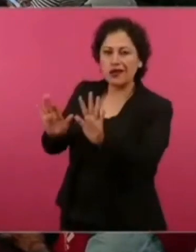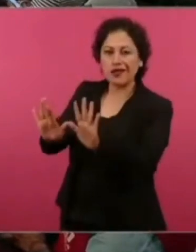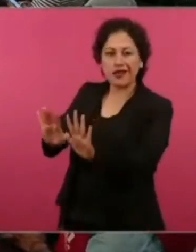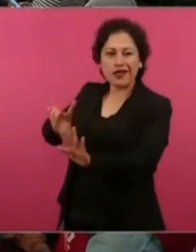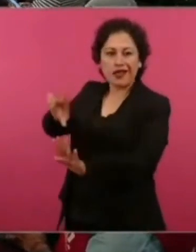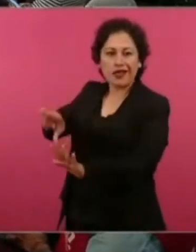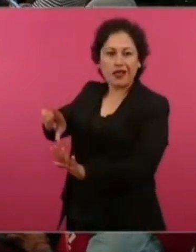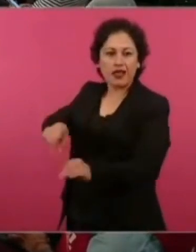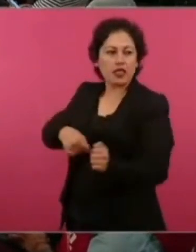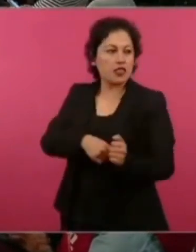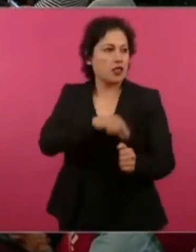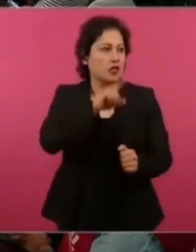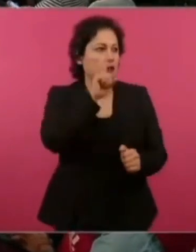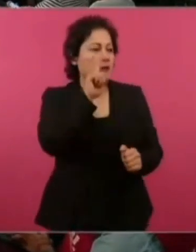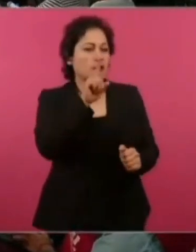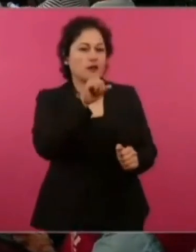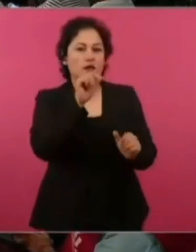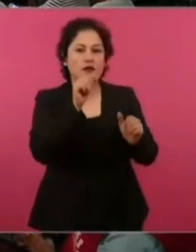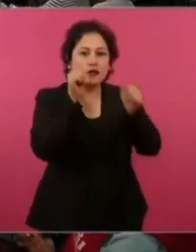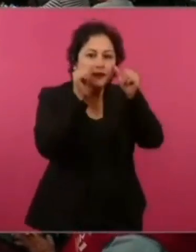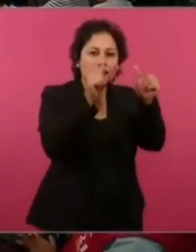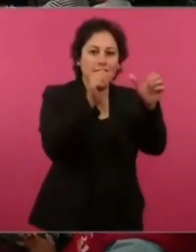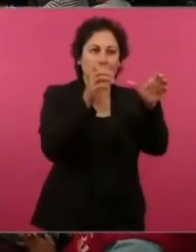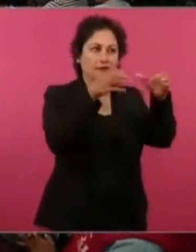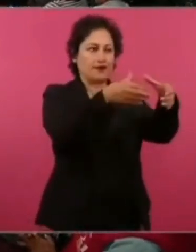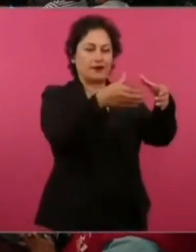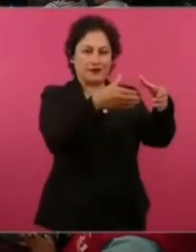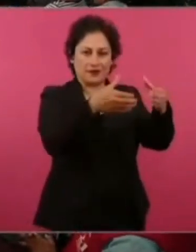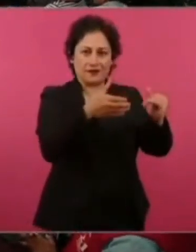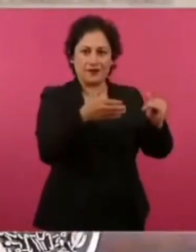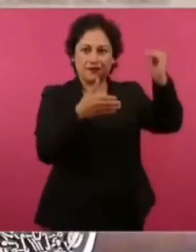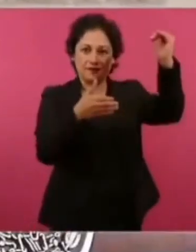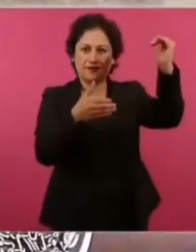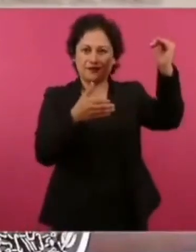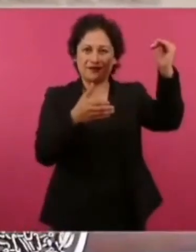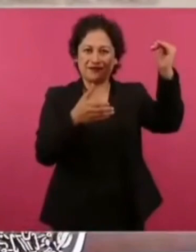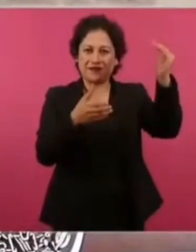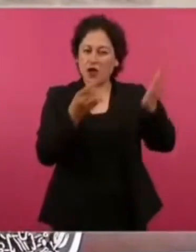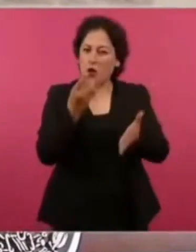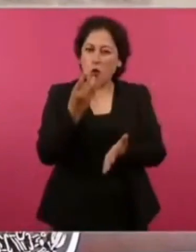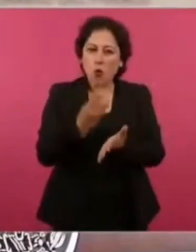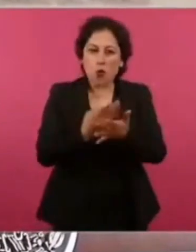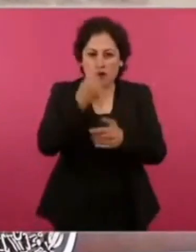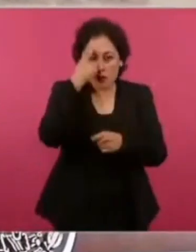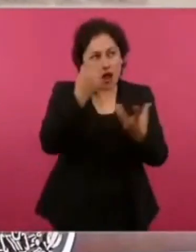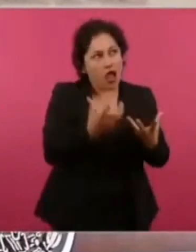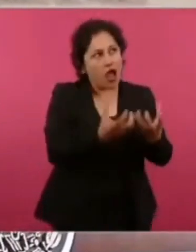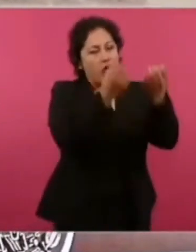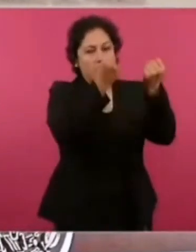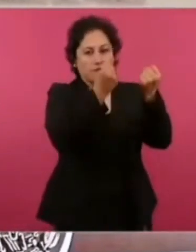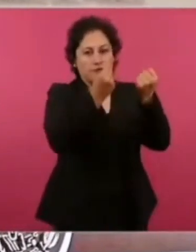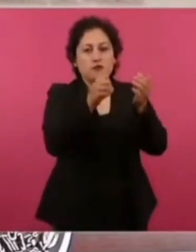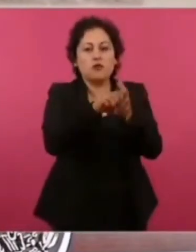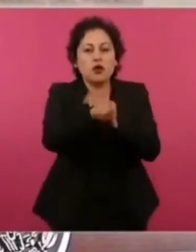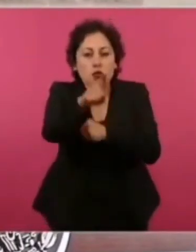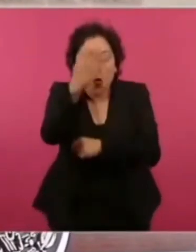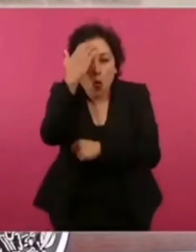Querían al Estado nada más para rescatarlos, como sucedió con el